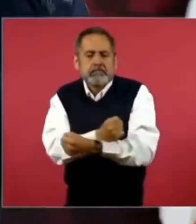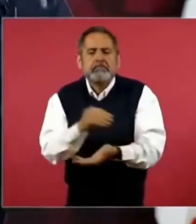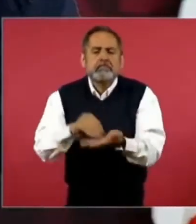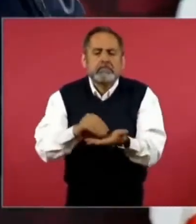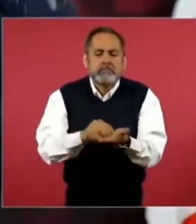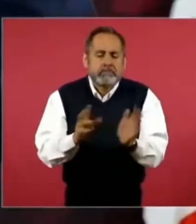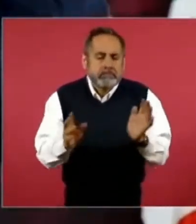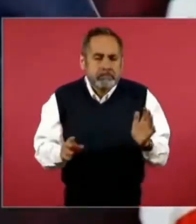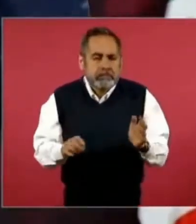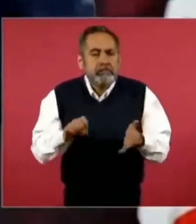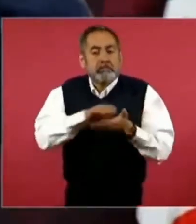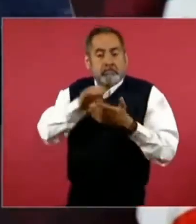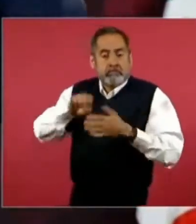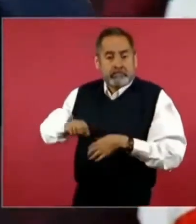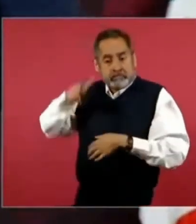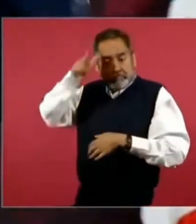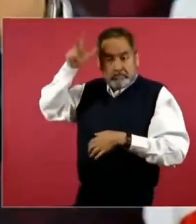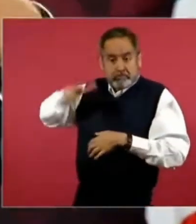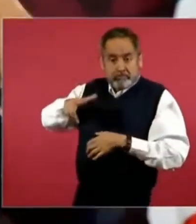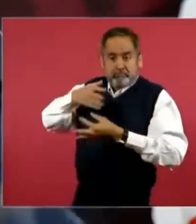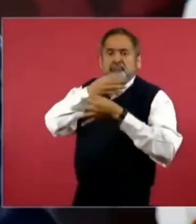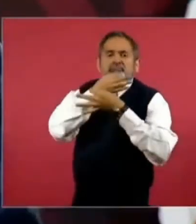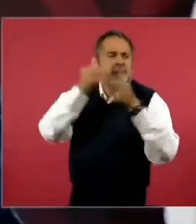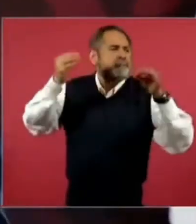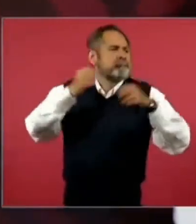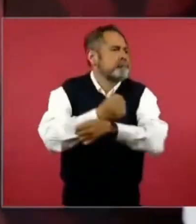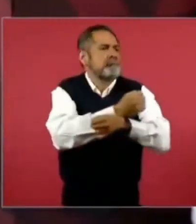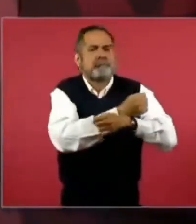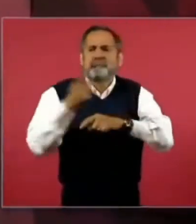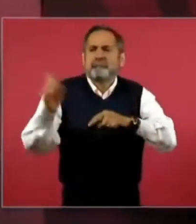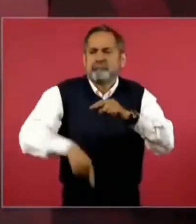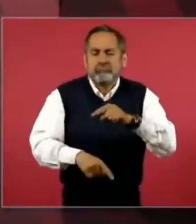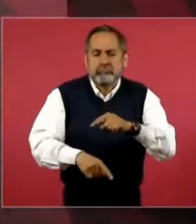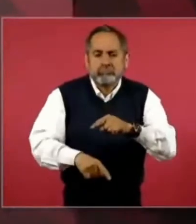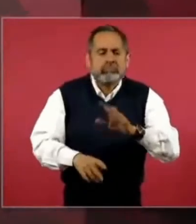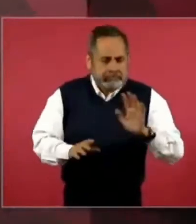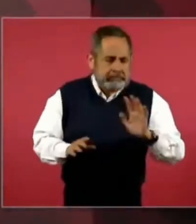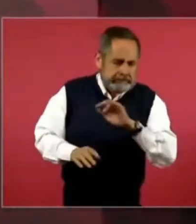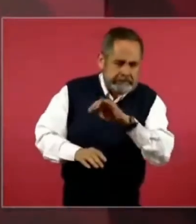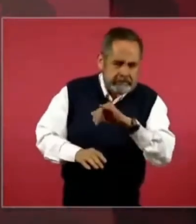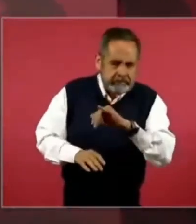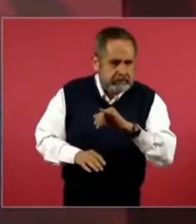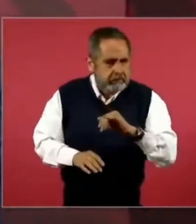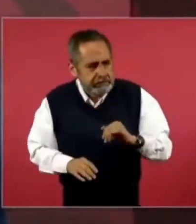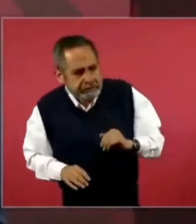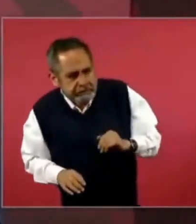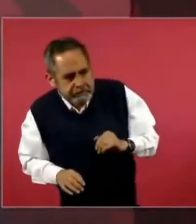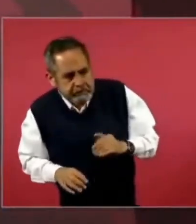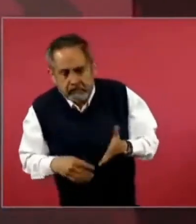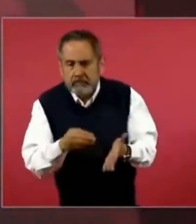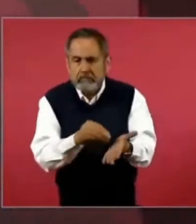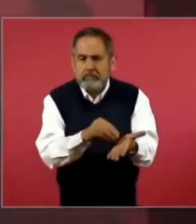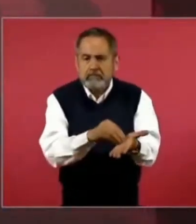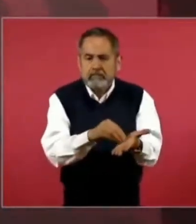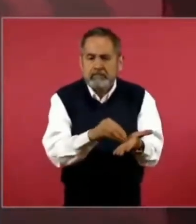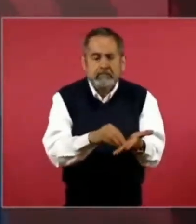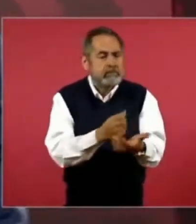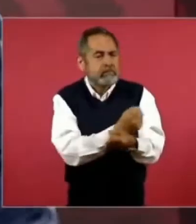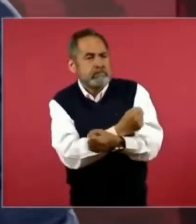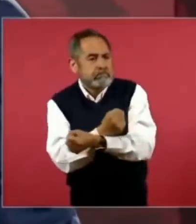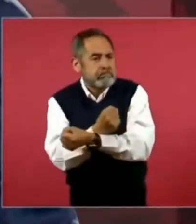haya proclamado la abolición de la esclavitud y otra cosa es que la esclavitud haya desaparecido. No desapareció.